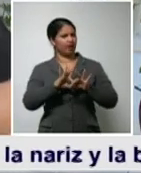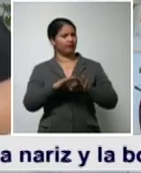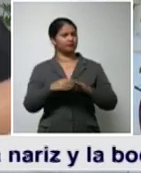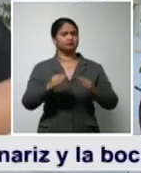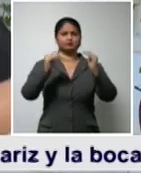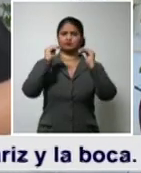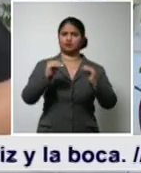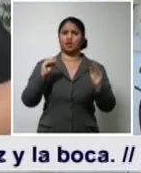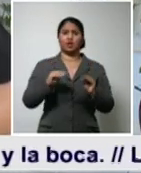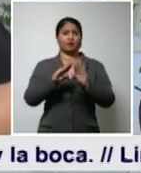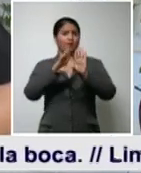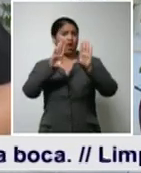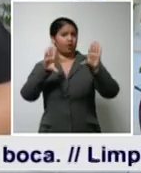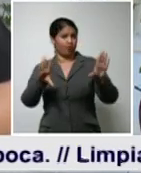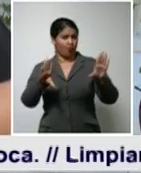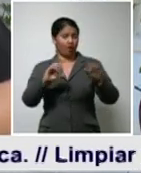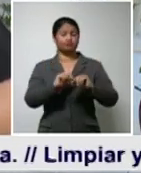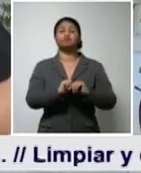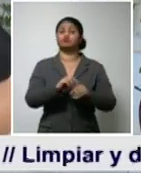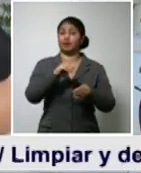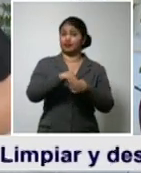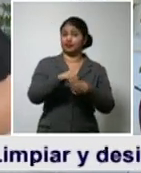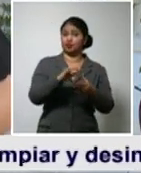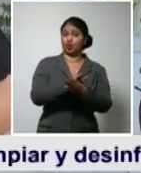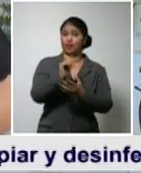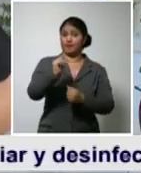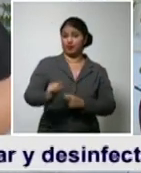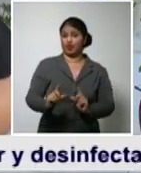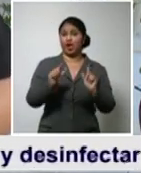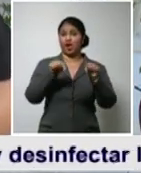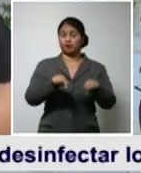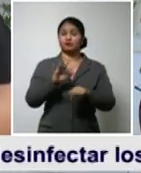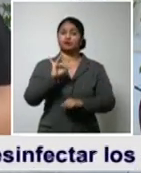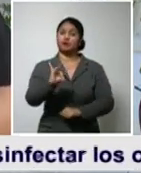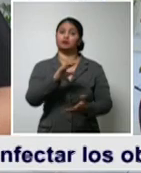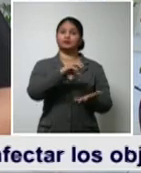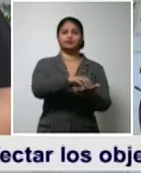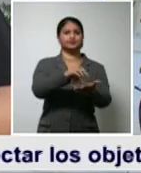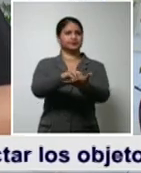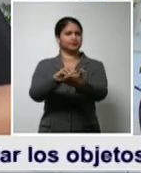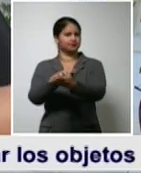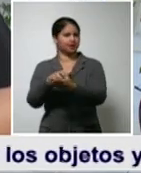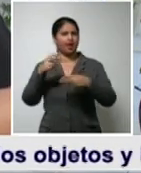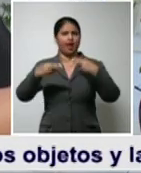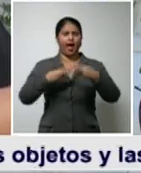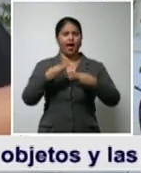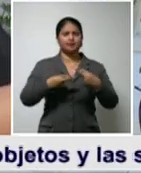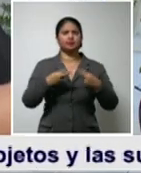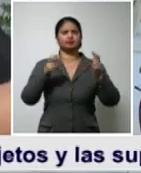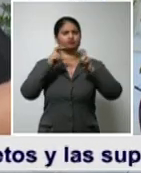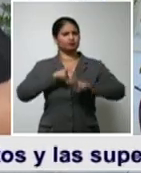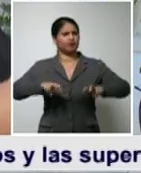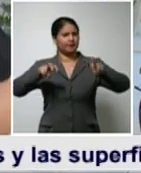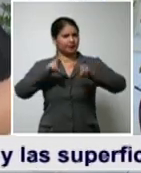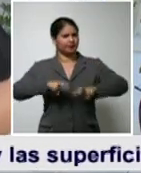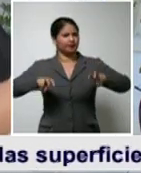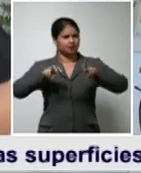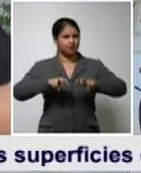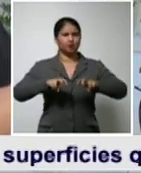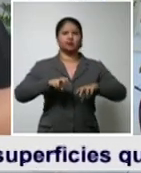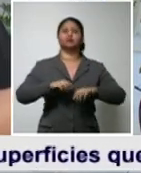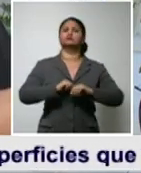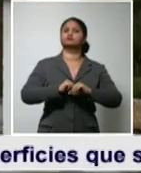Guines. Mayabeque cuenta con 7 centros de aislamiento y 5 hospitales para la atención de los casos positivos